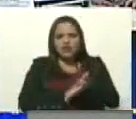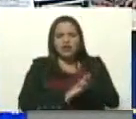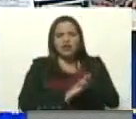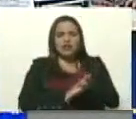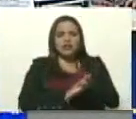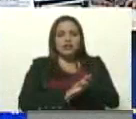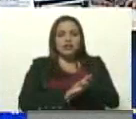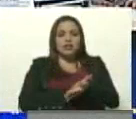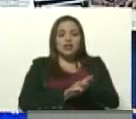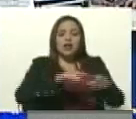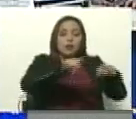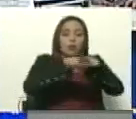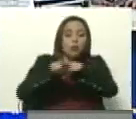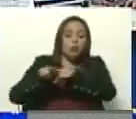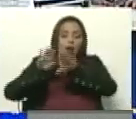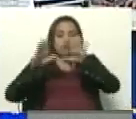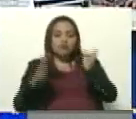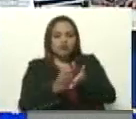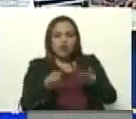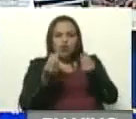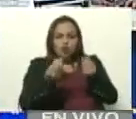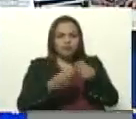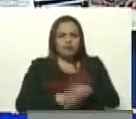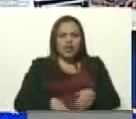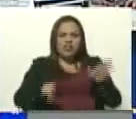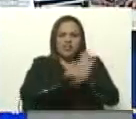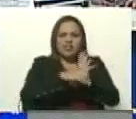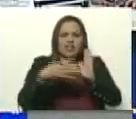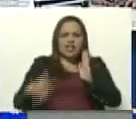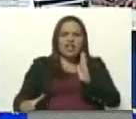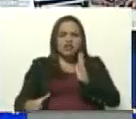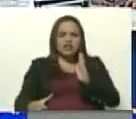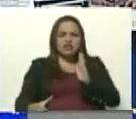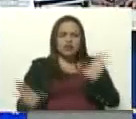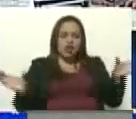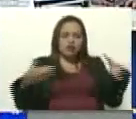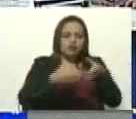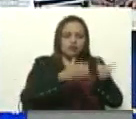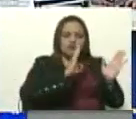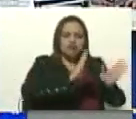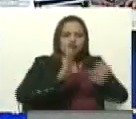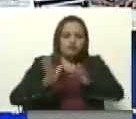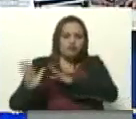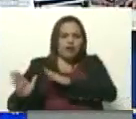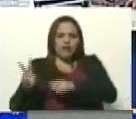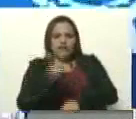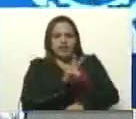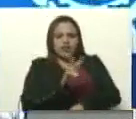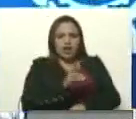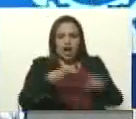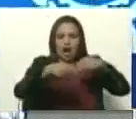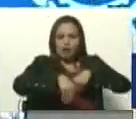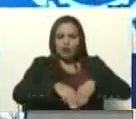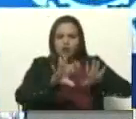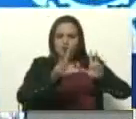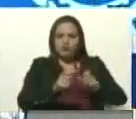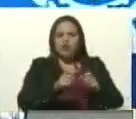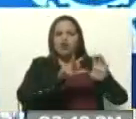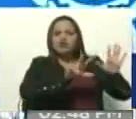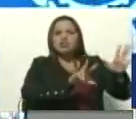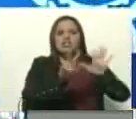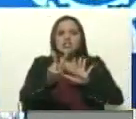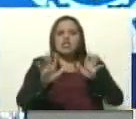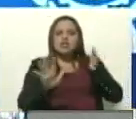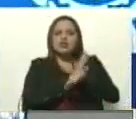tendencias mundiales. El derecho a la sindicalización en Venezuela, porque estamos hablando del convenio 87 sobre libertad